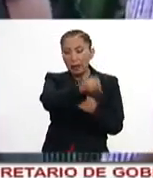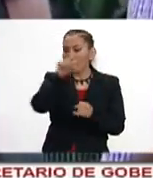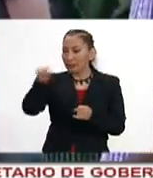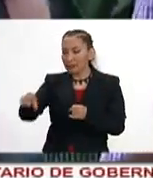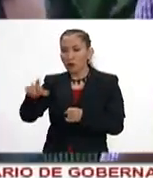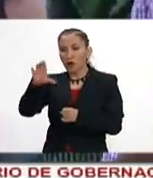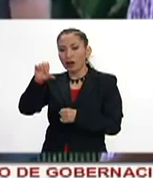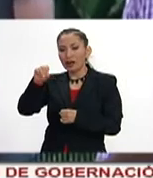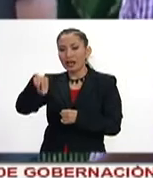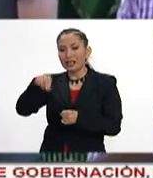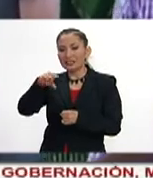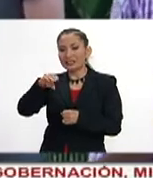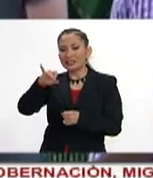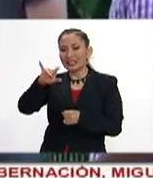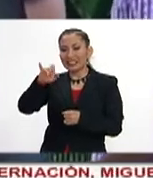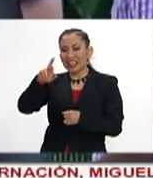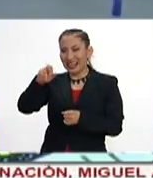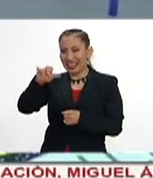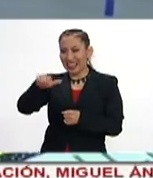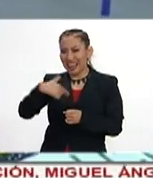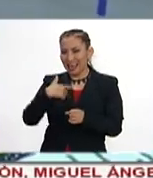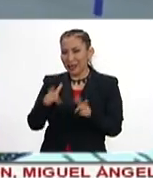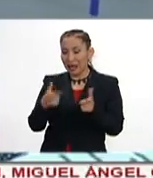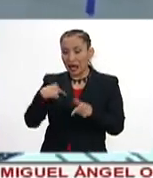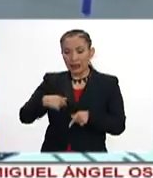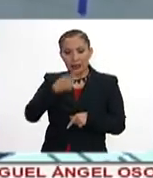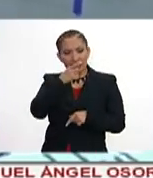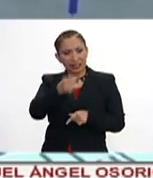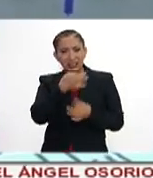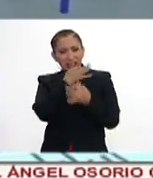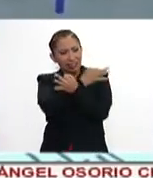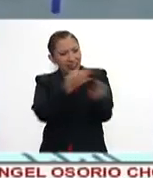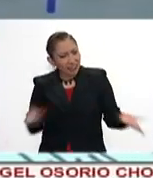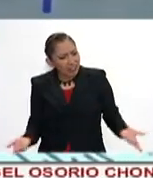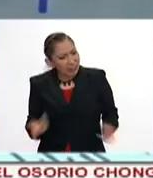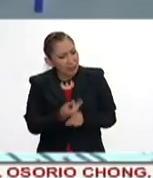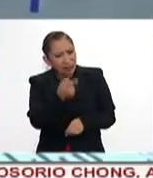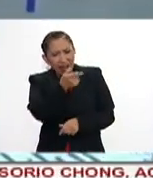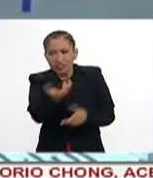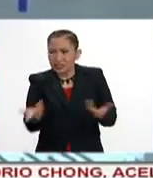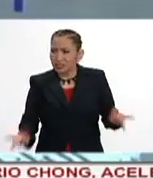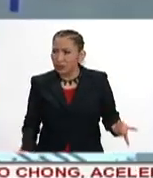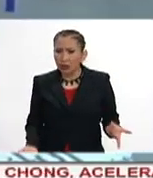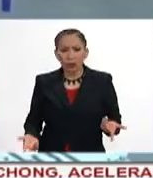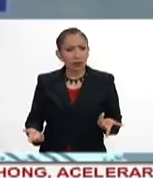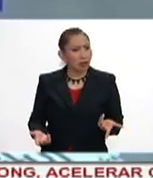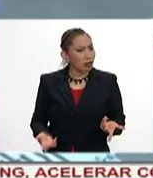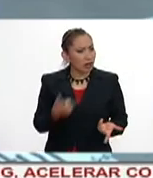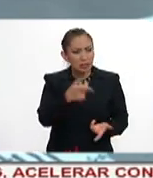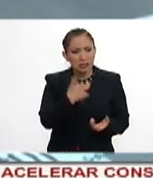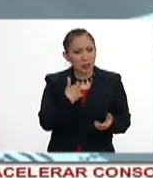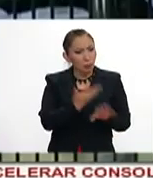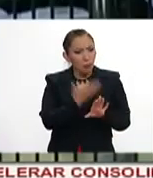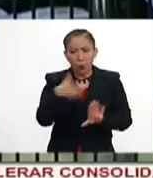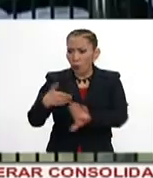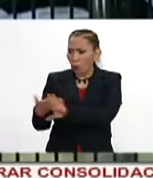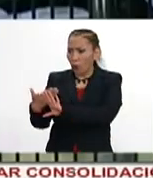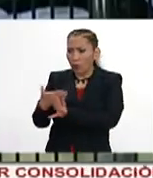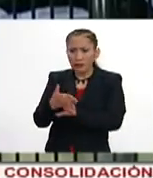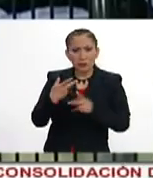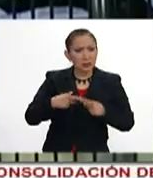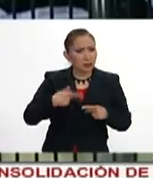propia Cancillería, desde acá emitió un comunicado de prensa en el que pues básicamente dice es muy lesiva para